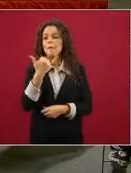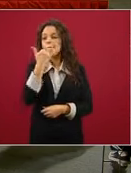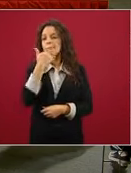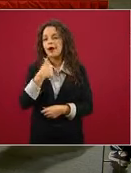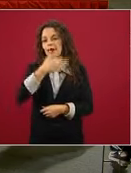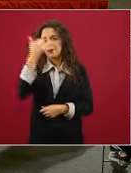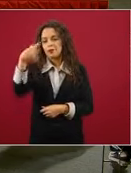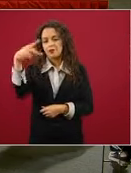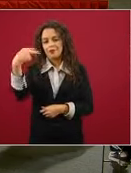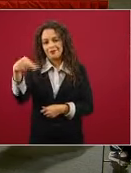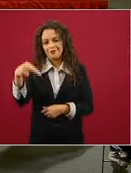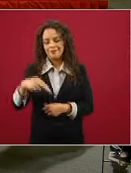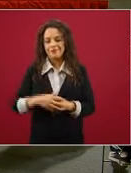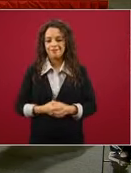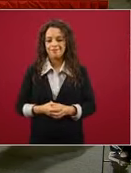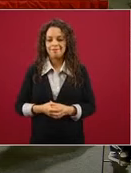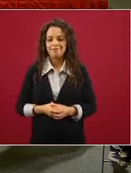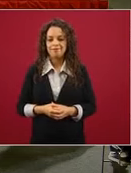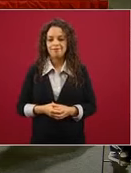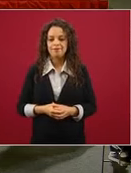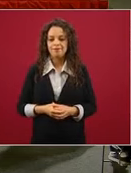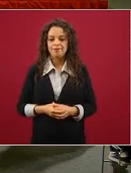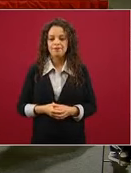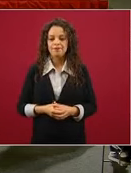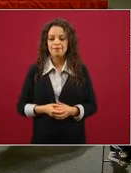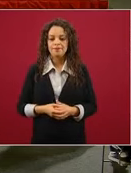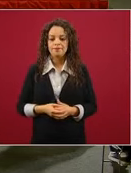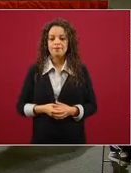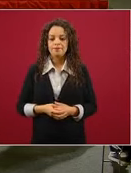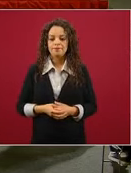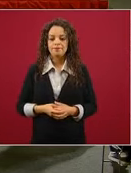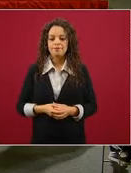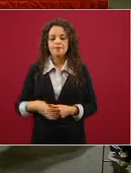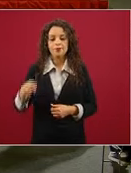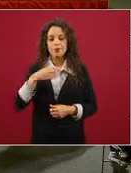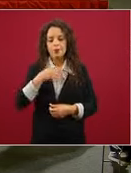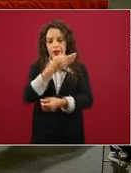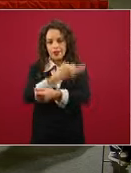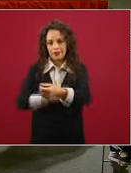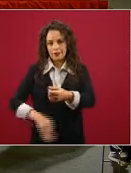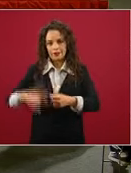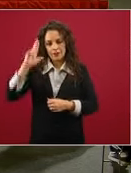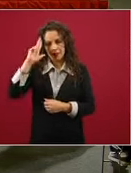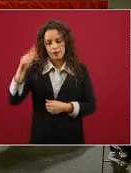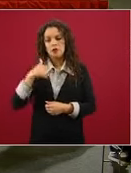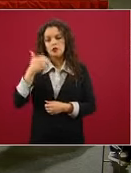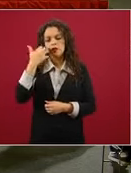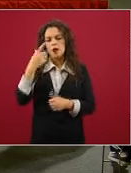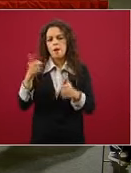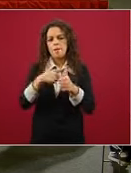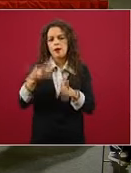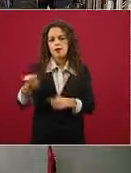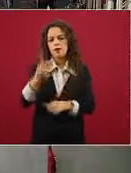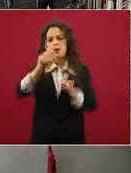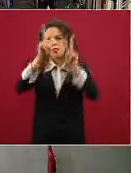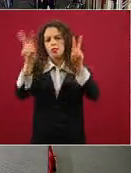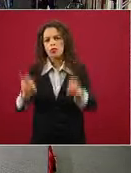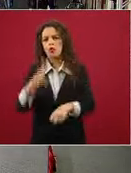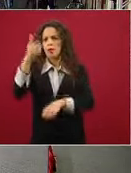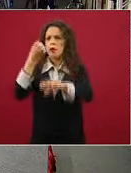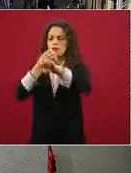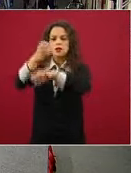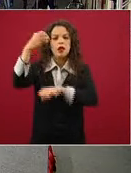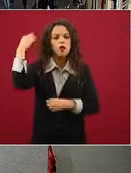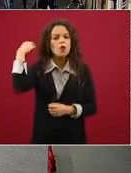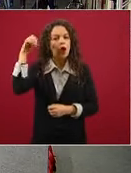Y usted también. Hola, buenas tardes. Quería empezar primero con el tema de Oaxaca. Sabemos